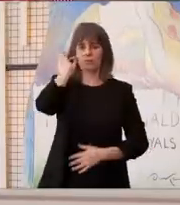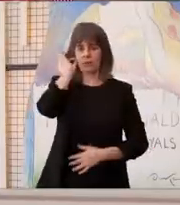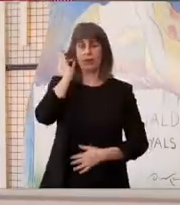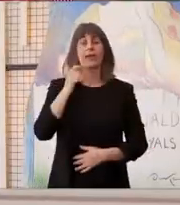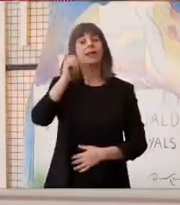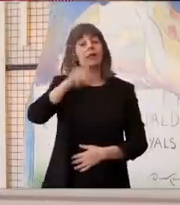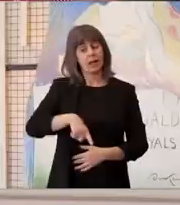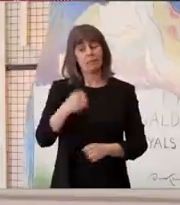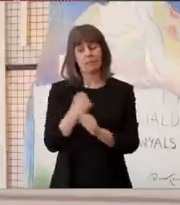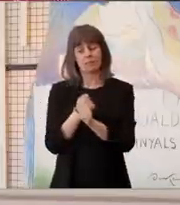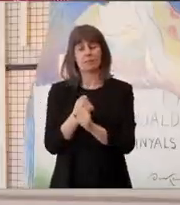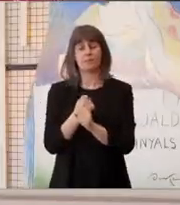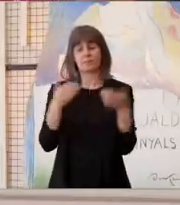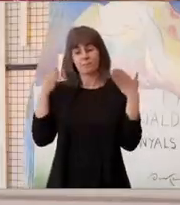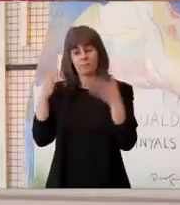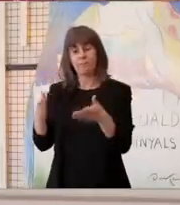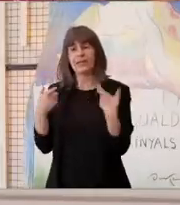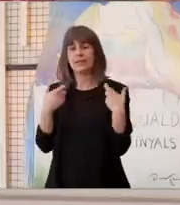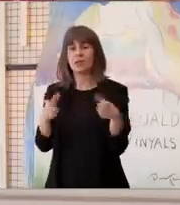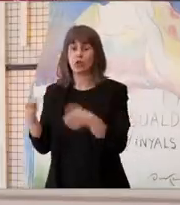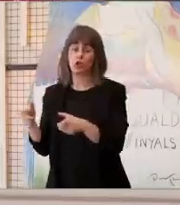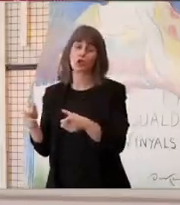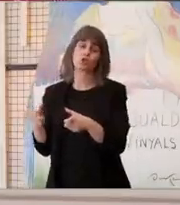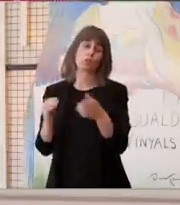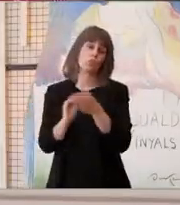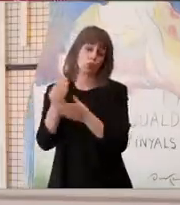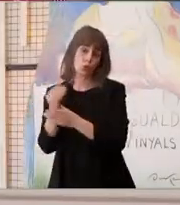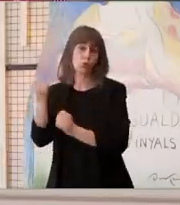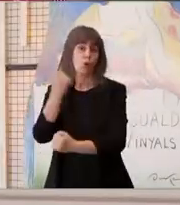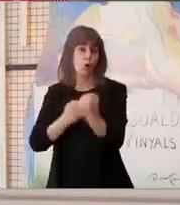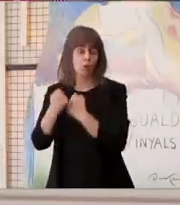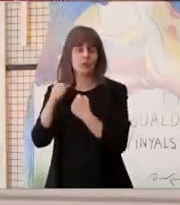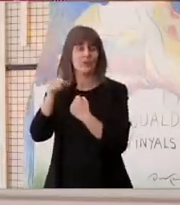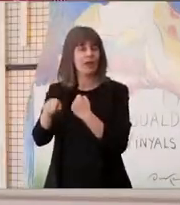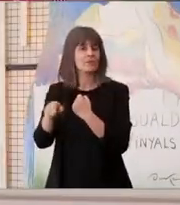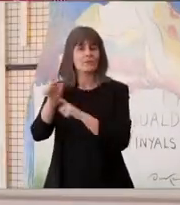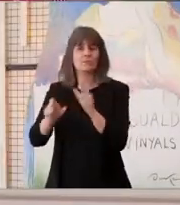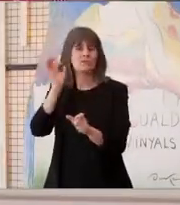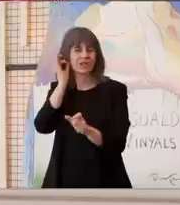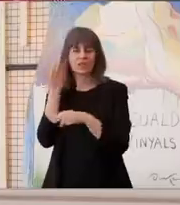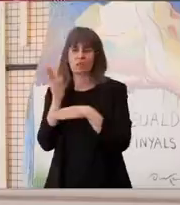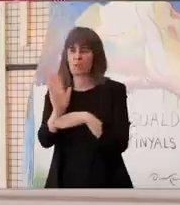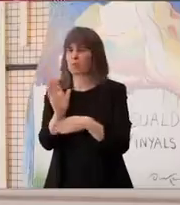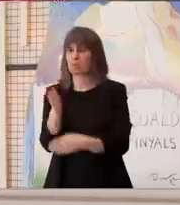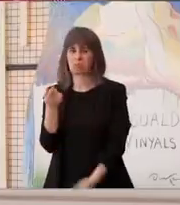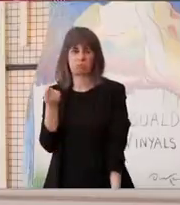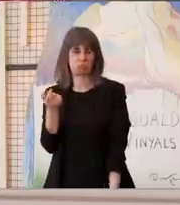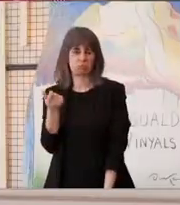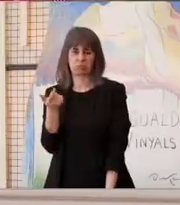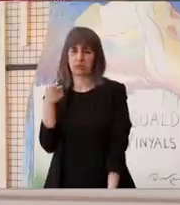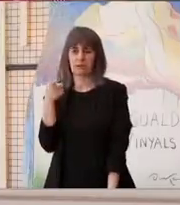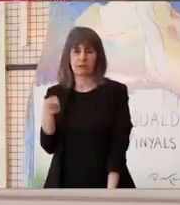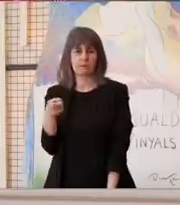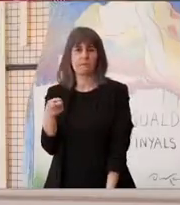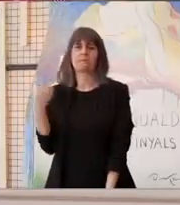en los sectores productivos y económicos donde las mujeres estamos infra representadas trabajando con